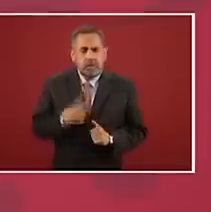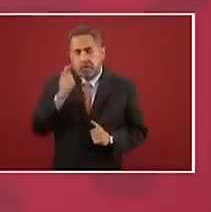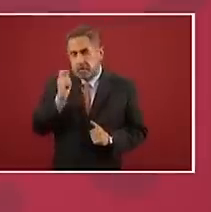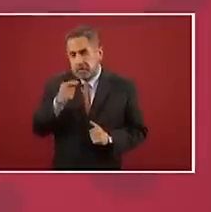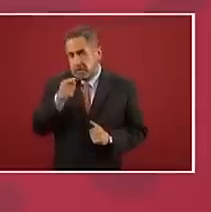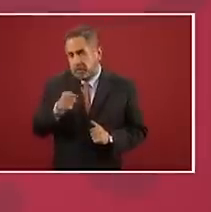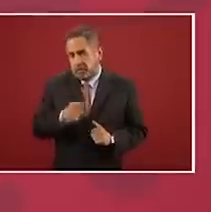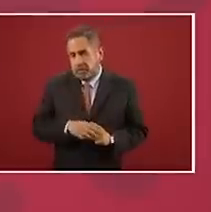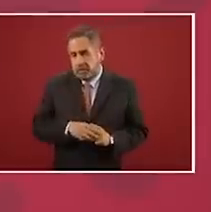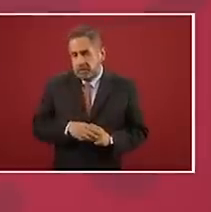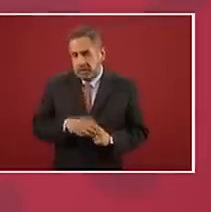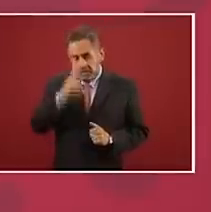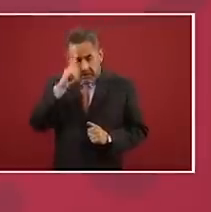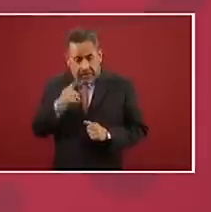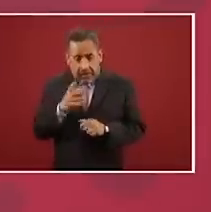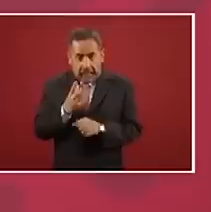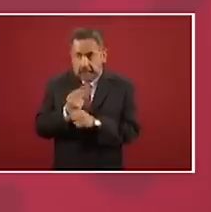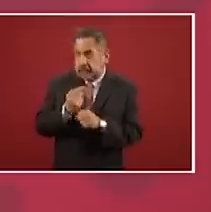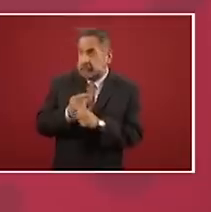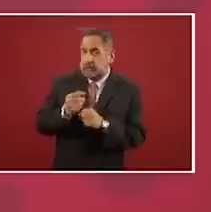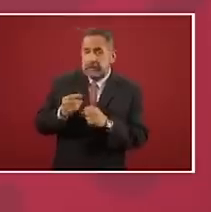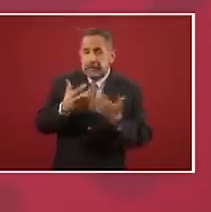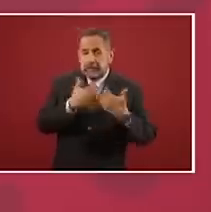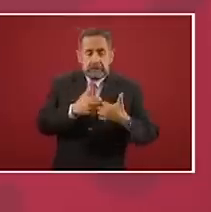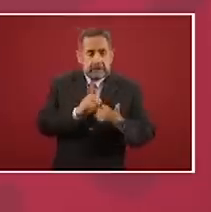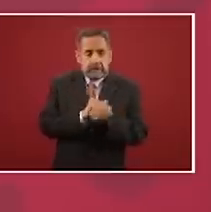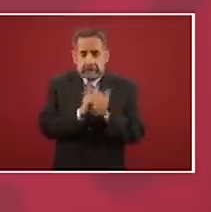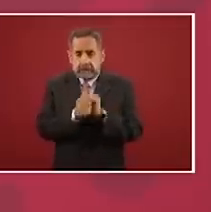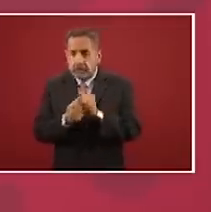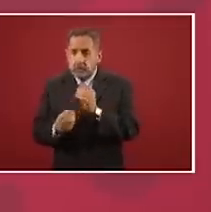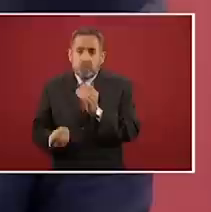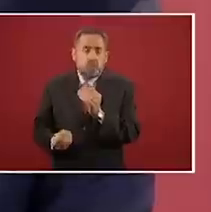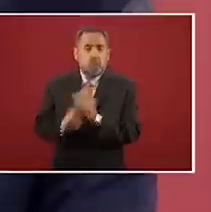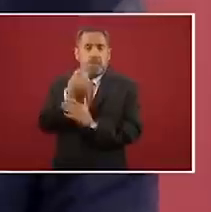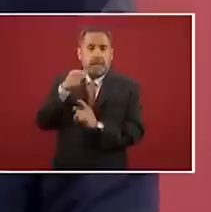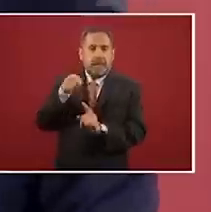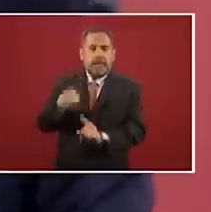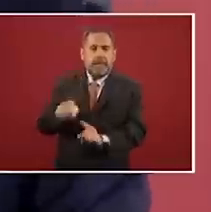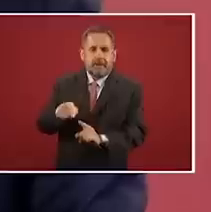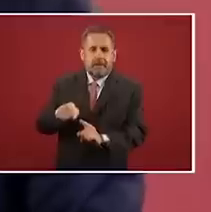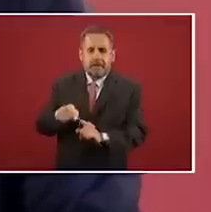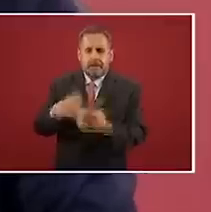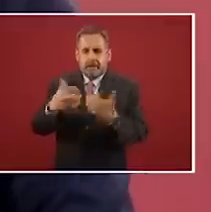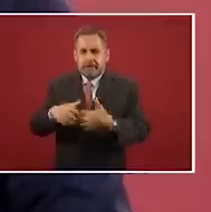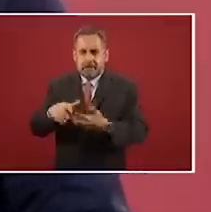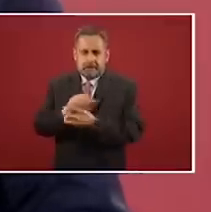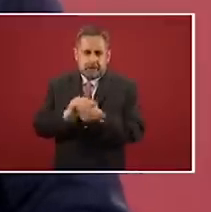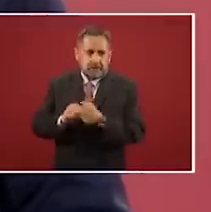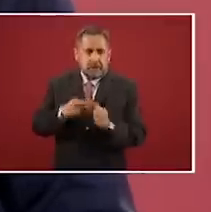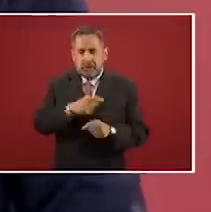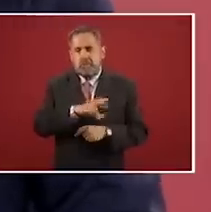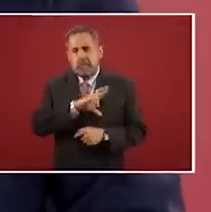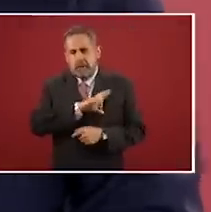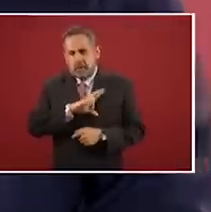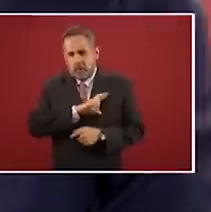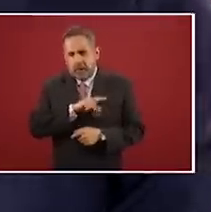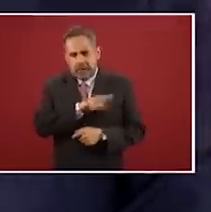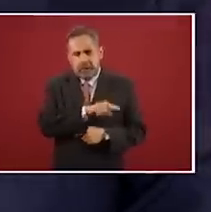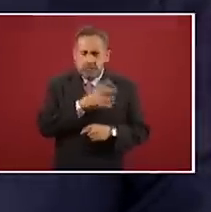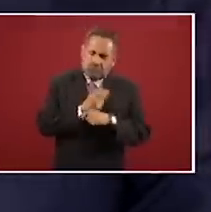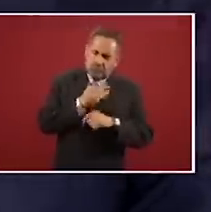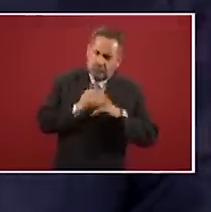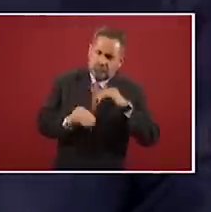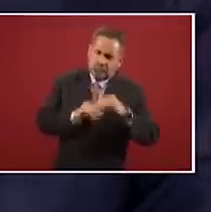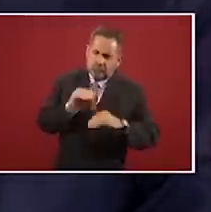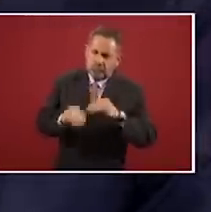en la rehabilitación y en la construcción de la nueva refinería, pues son empresas particulares, privadas,